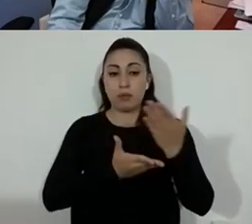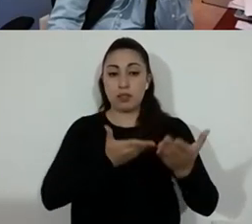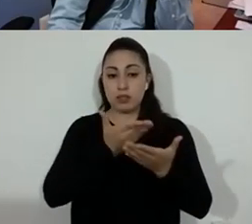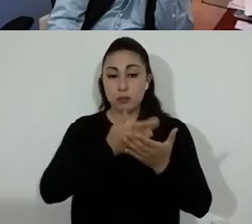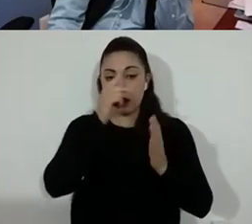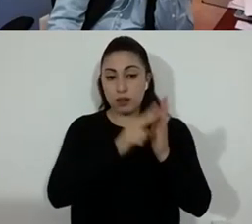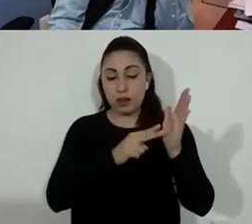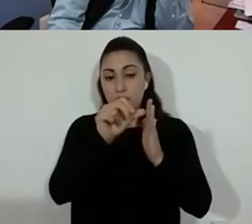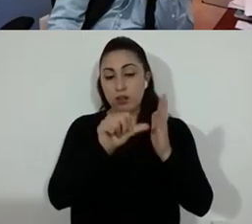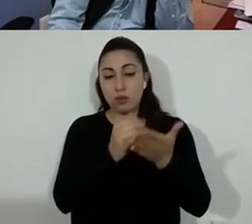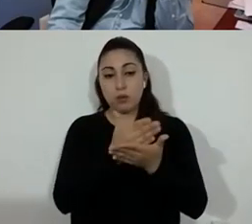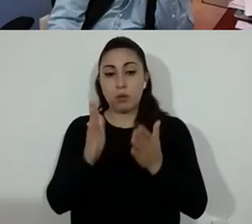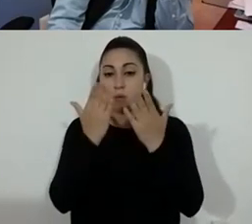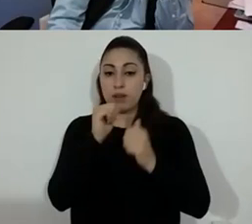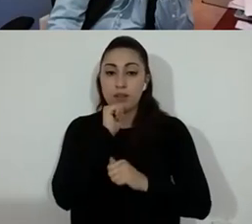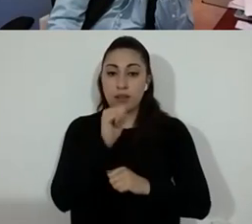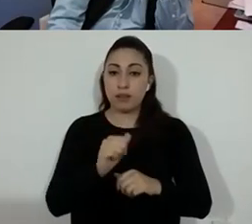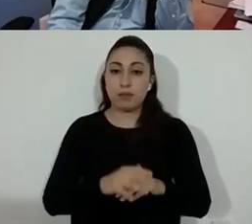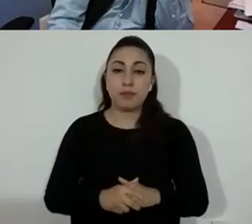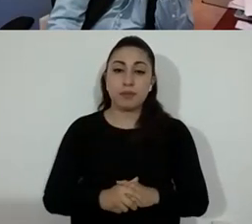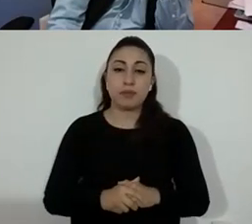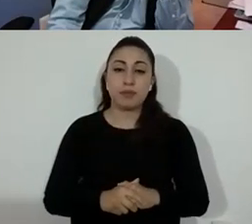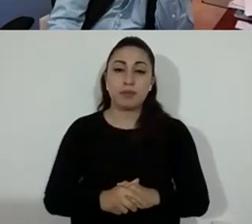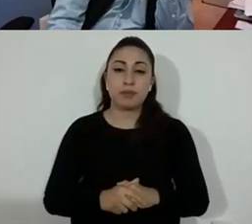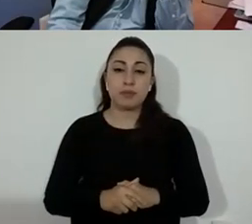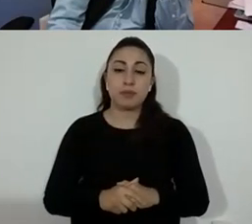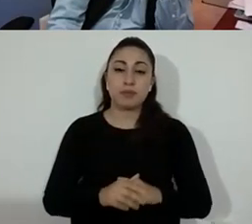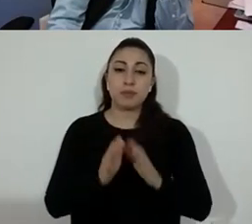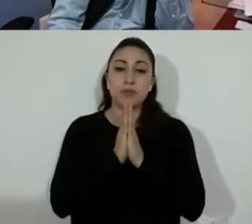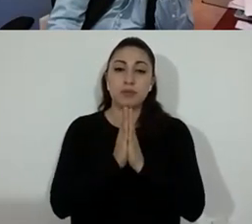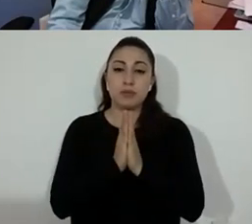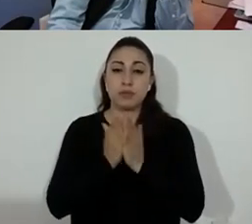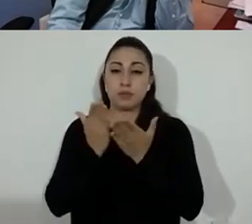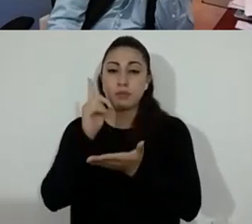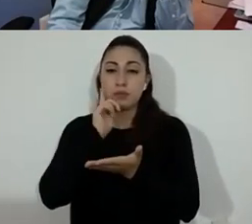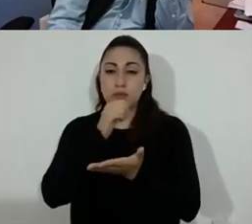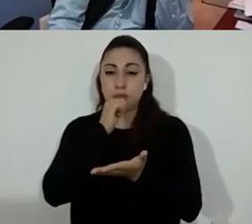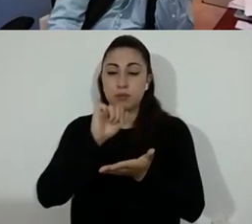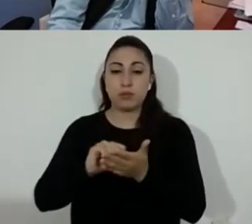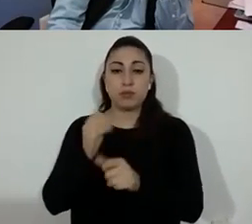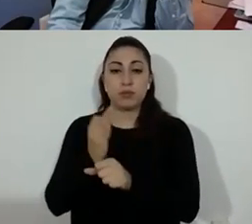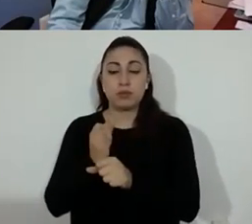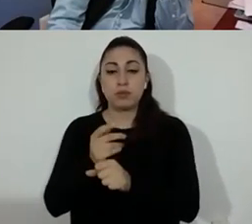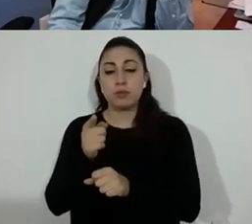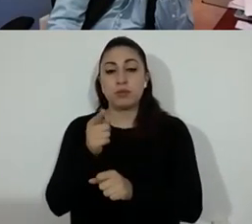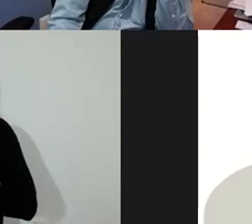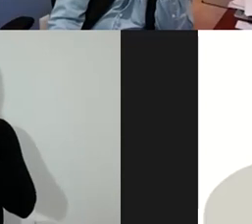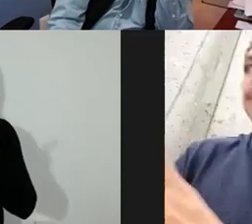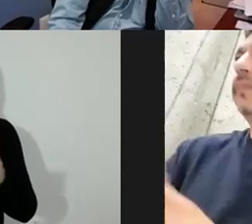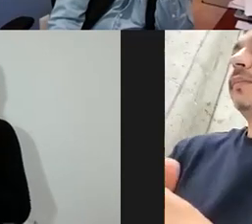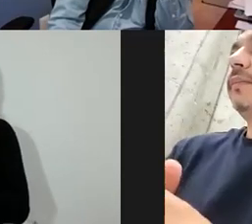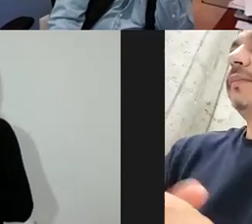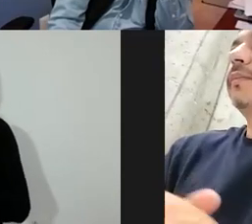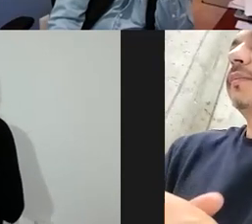cuestión, por lo que le solicitaría proceda a la votación nominal en